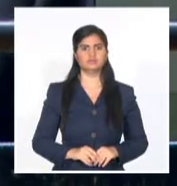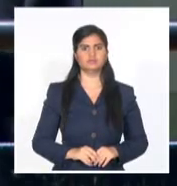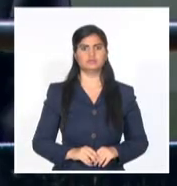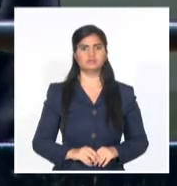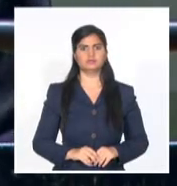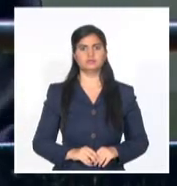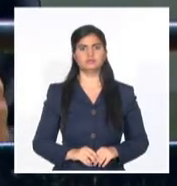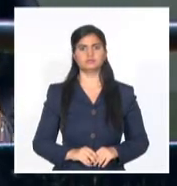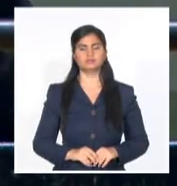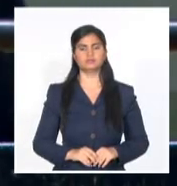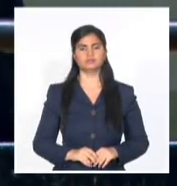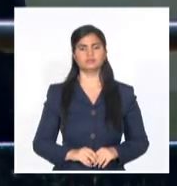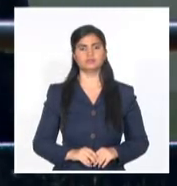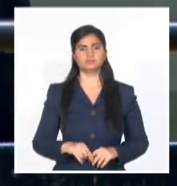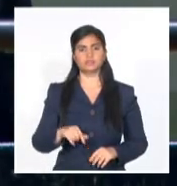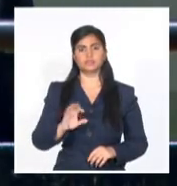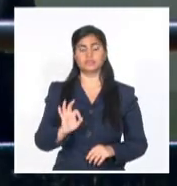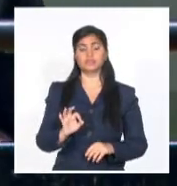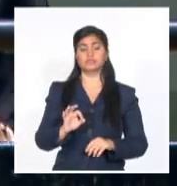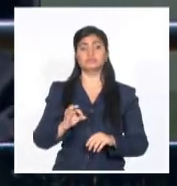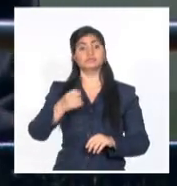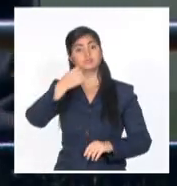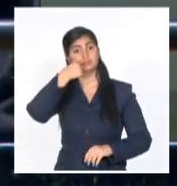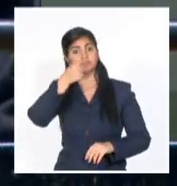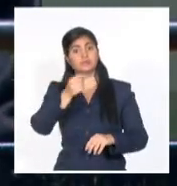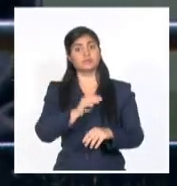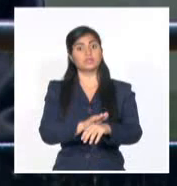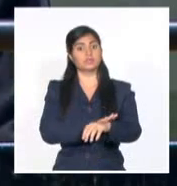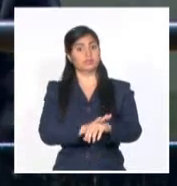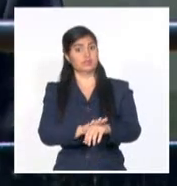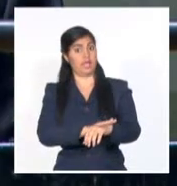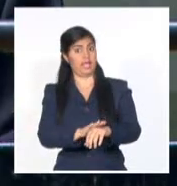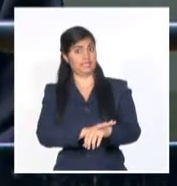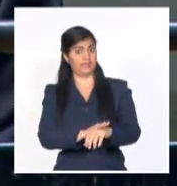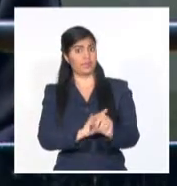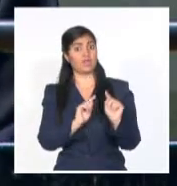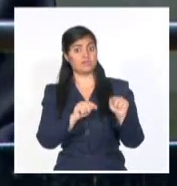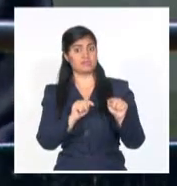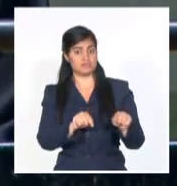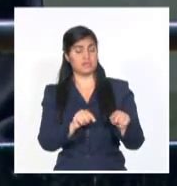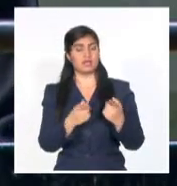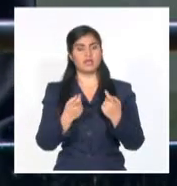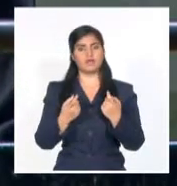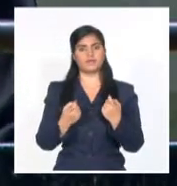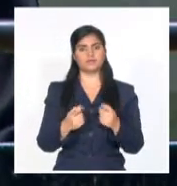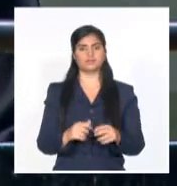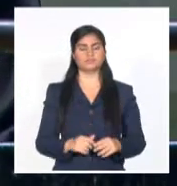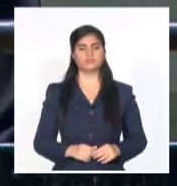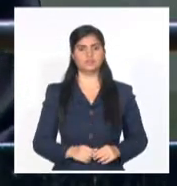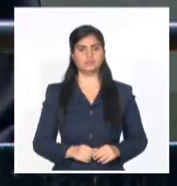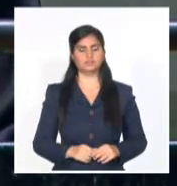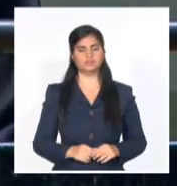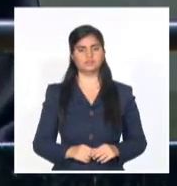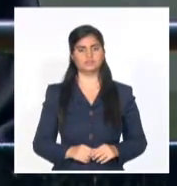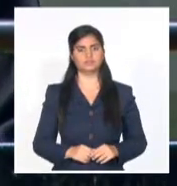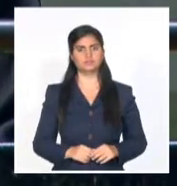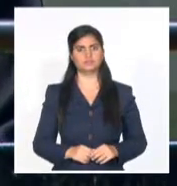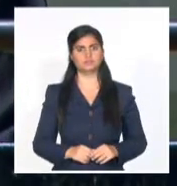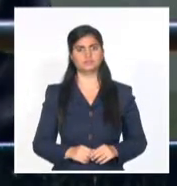antibióticos, analgésicos, hipotensores y otros de primera